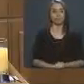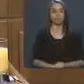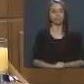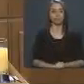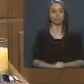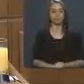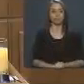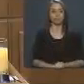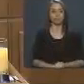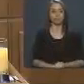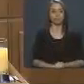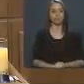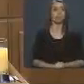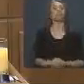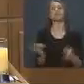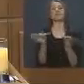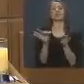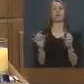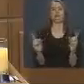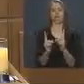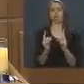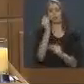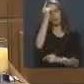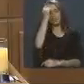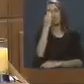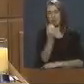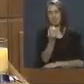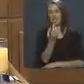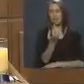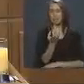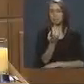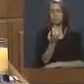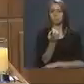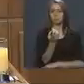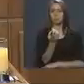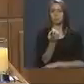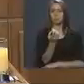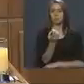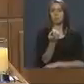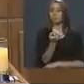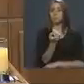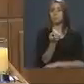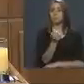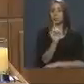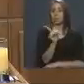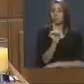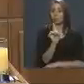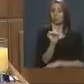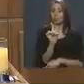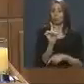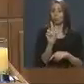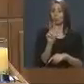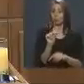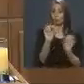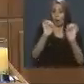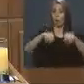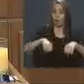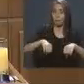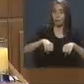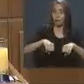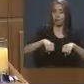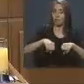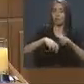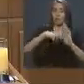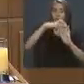del proyecto, que en dos palabras, para entendernos bien, significa que si no se aprueba el proyecto prometido